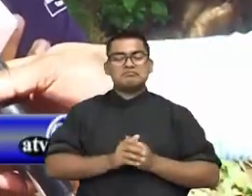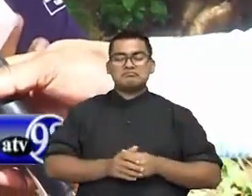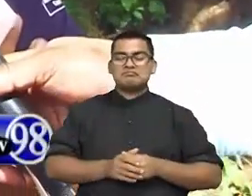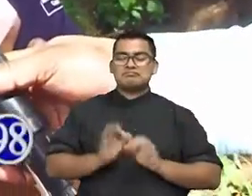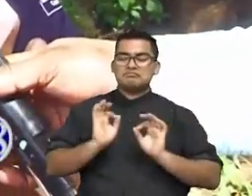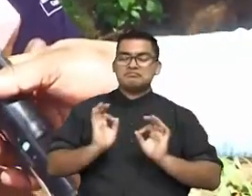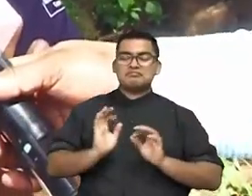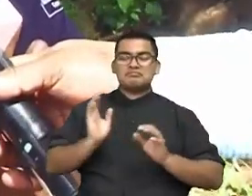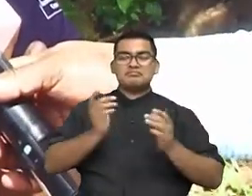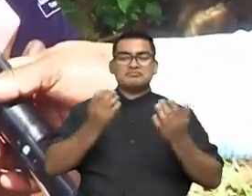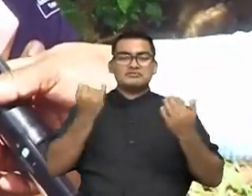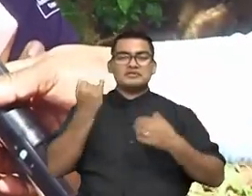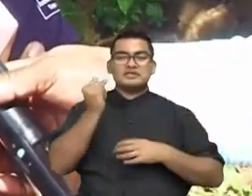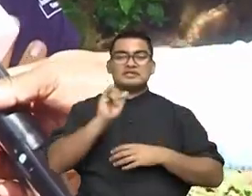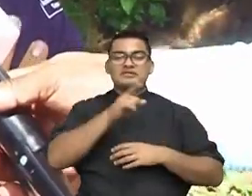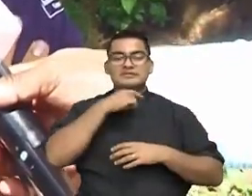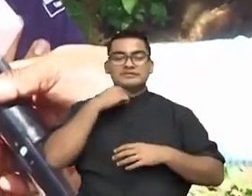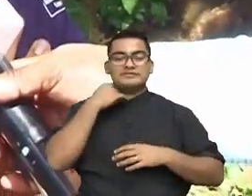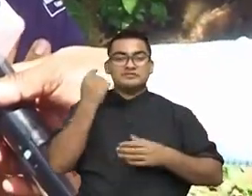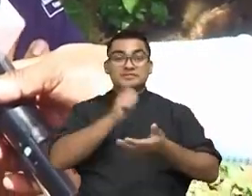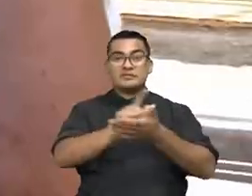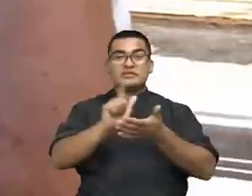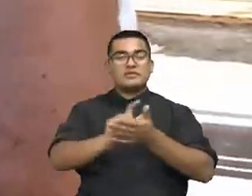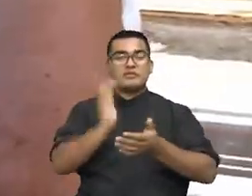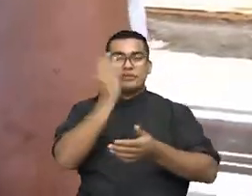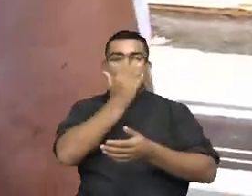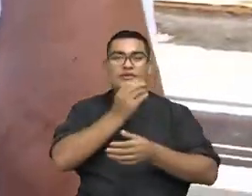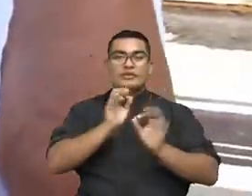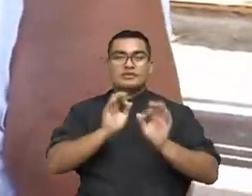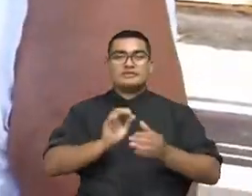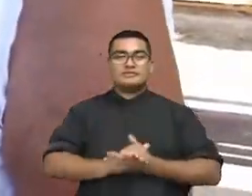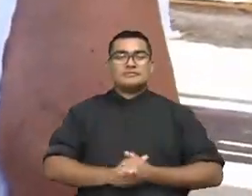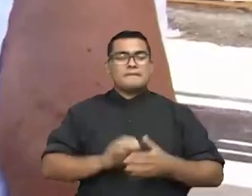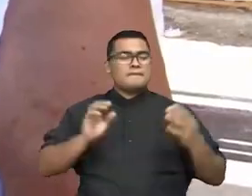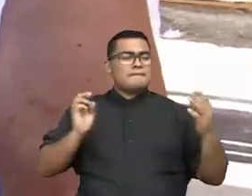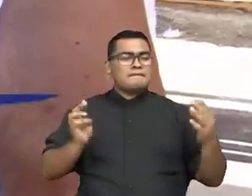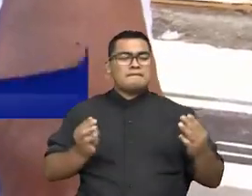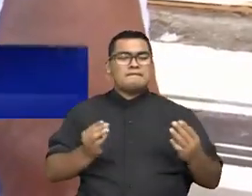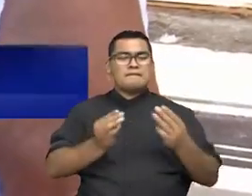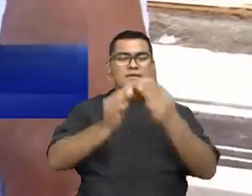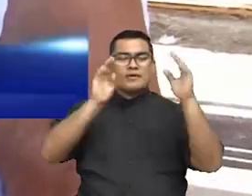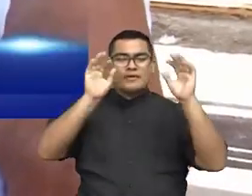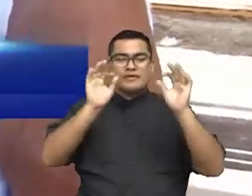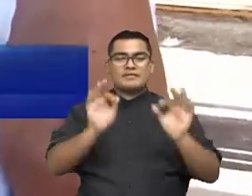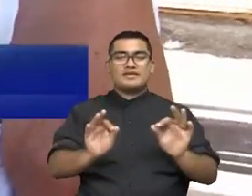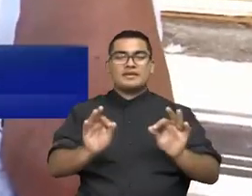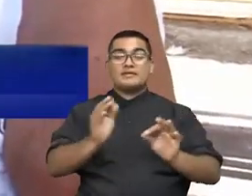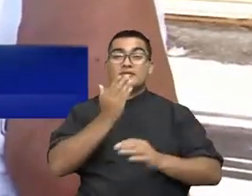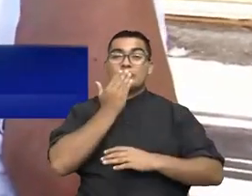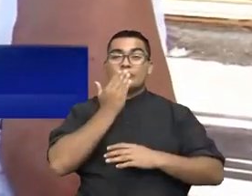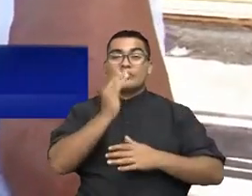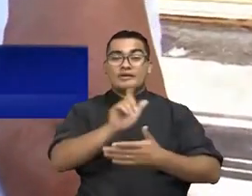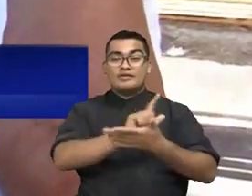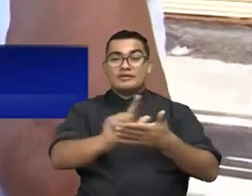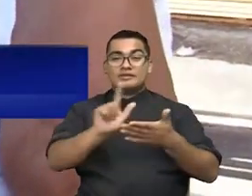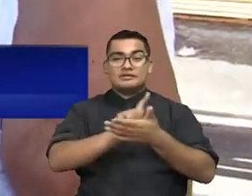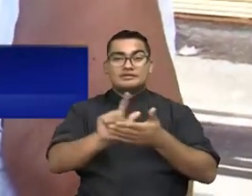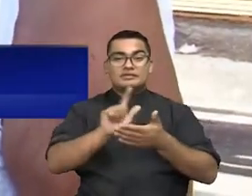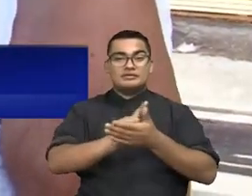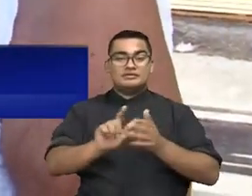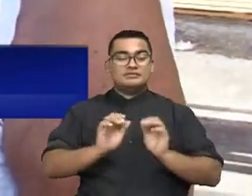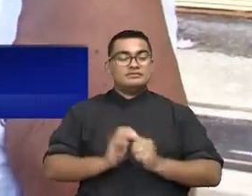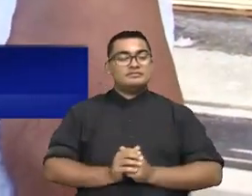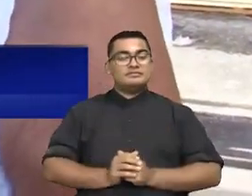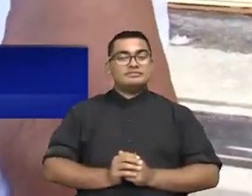bien, claro que sí, que le den mantenimiento, se mire bonito. Muy bien, está bueno que limpien. Sí. Es bueno porque